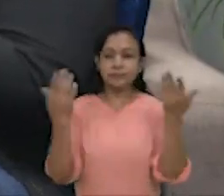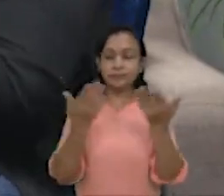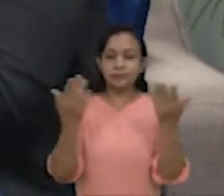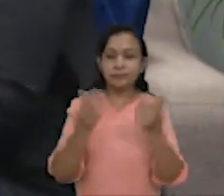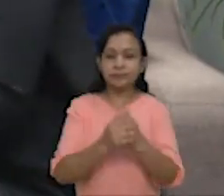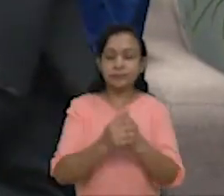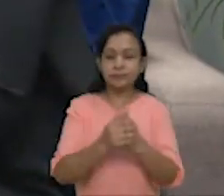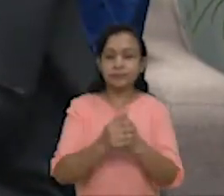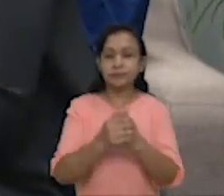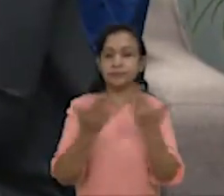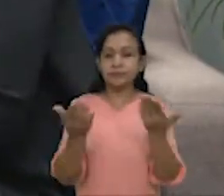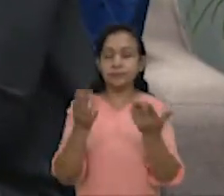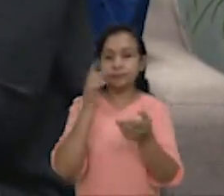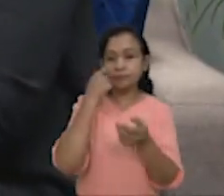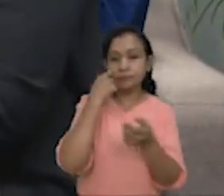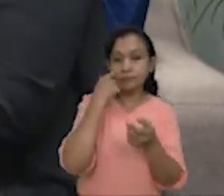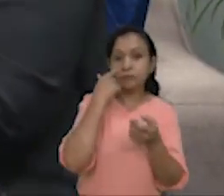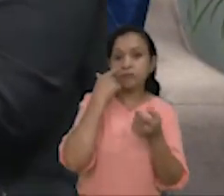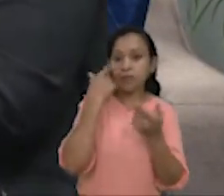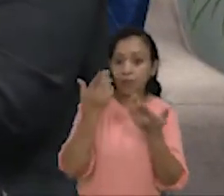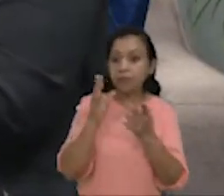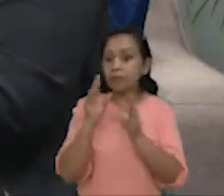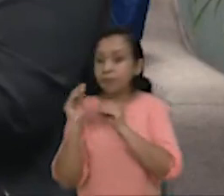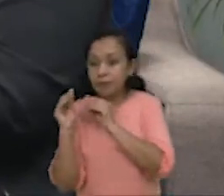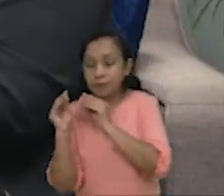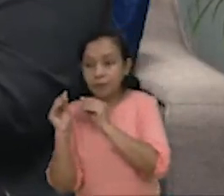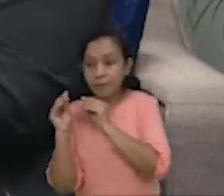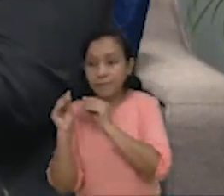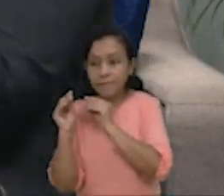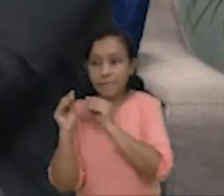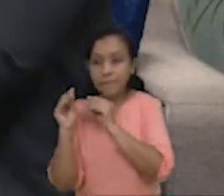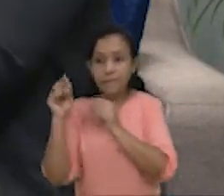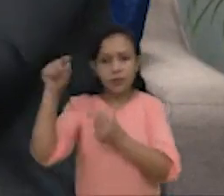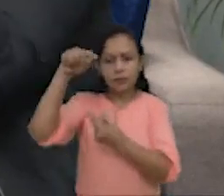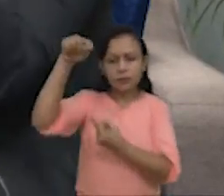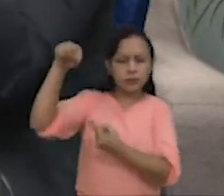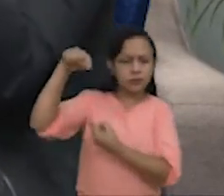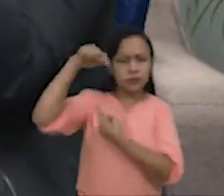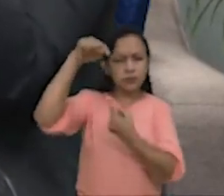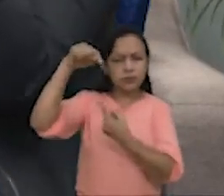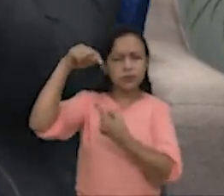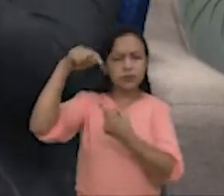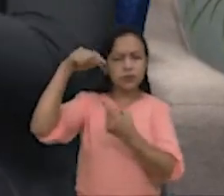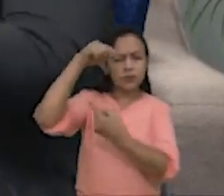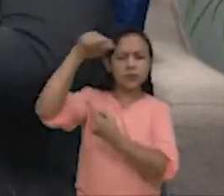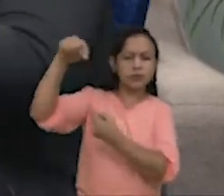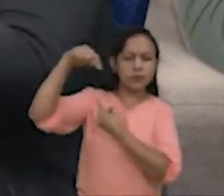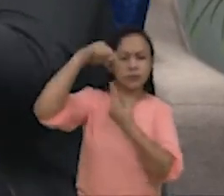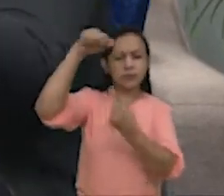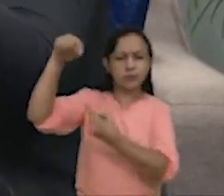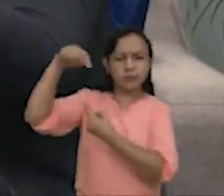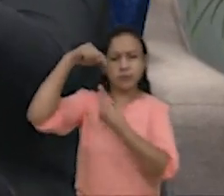y de repente te dicen, mira, y fíjate que tal cosa, fíjate que viene un huracán, no me acuerdo, hace como un año, andaba